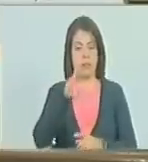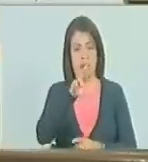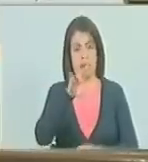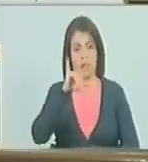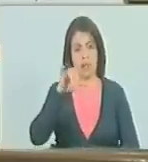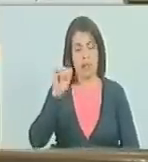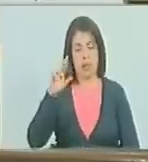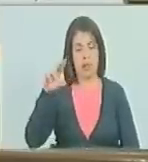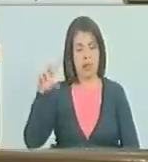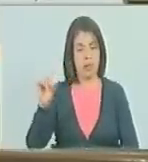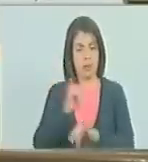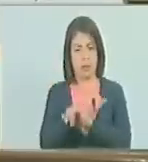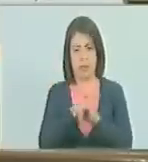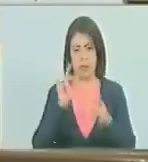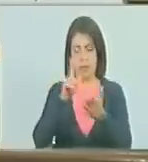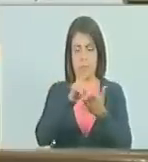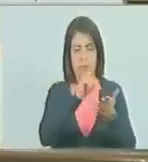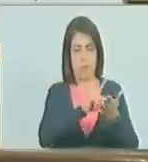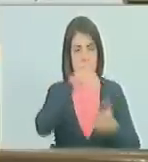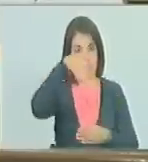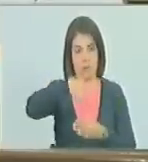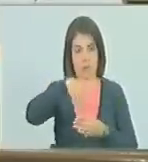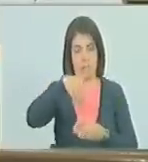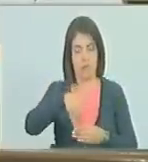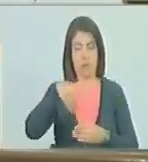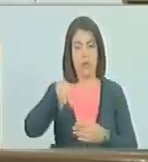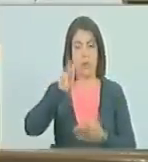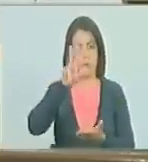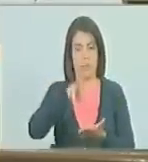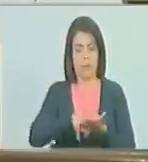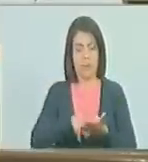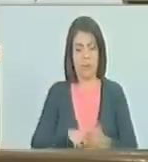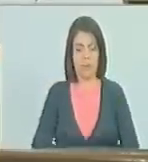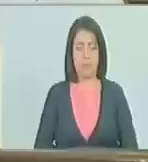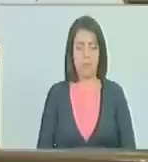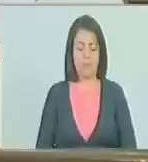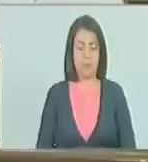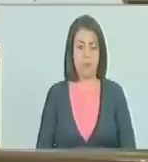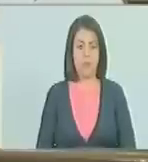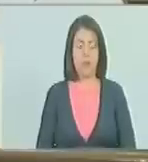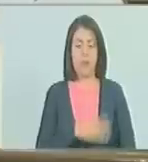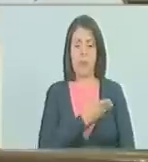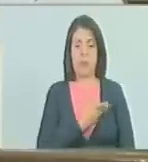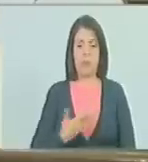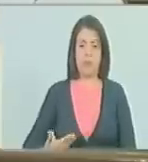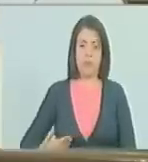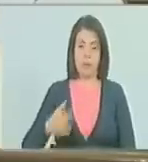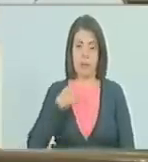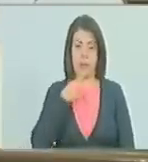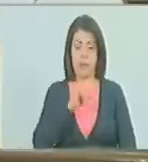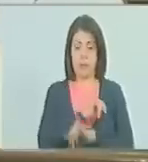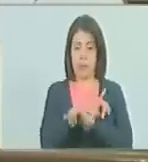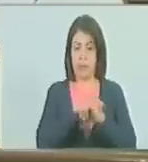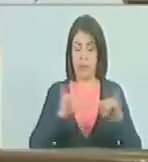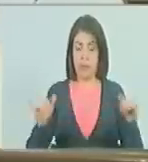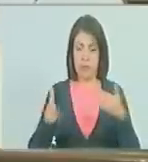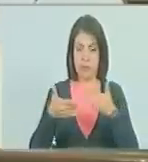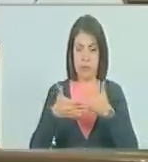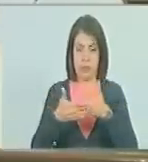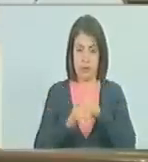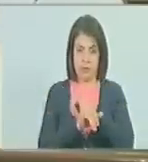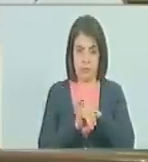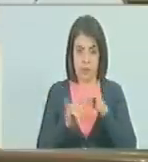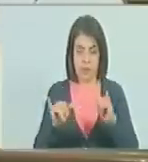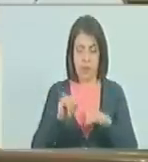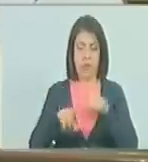Ramírez. Finalizada la intervención y sometido a votación, resultó aprobado. El presidente señaló que agotada la agenda del día, se levanta